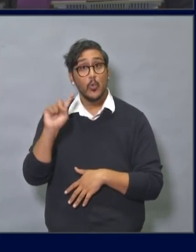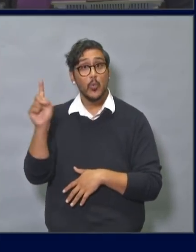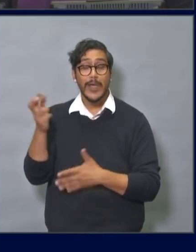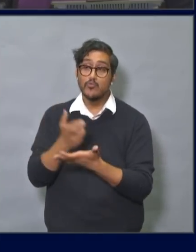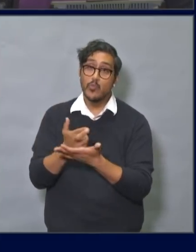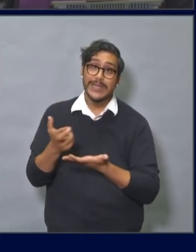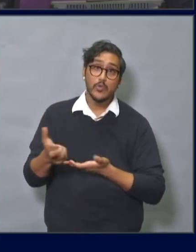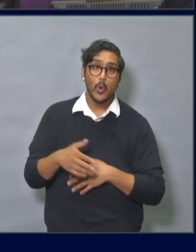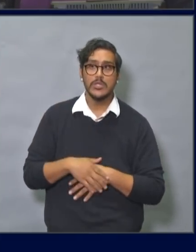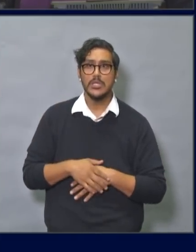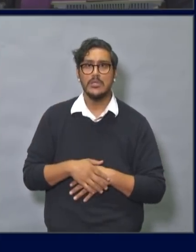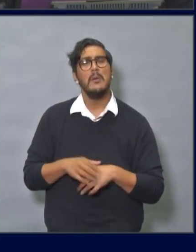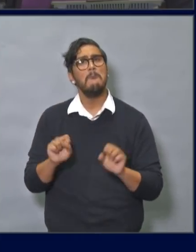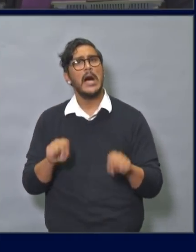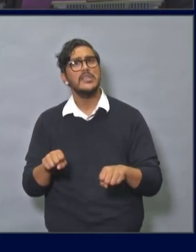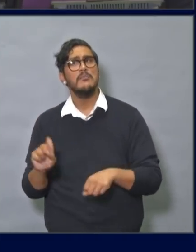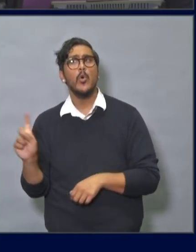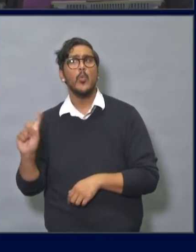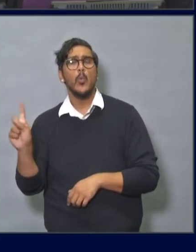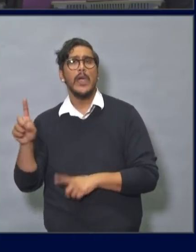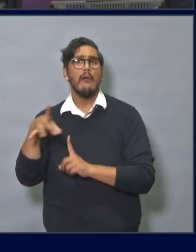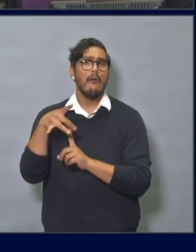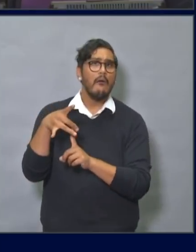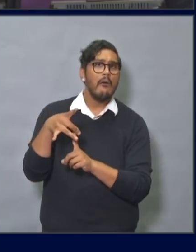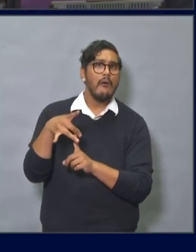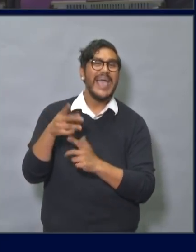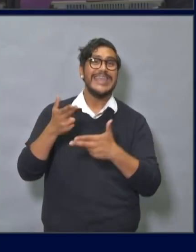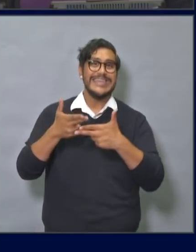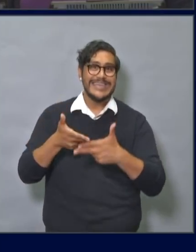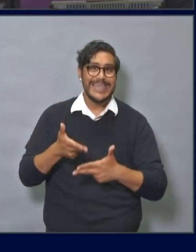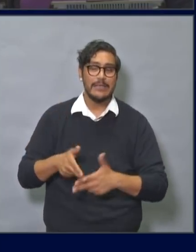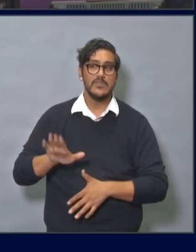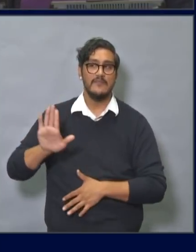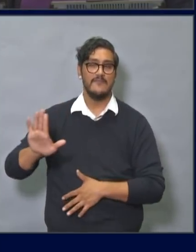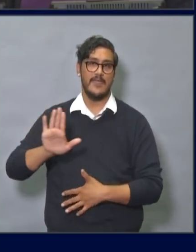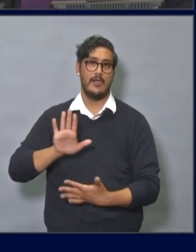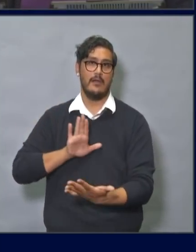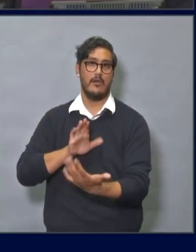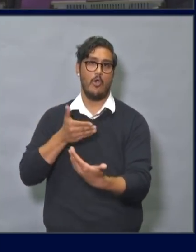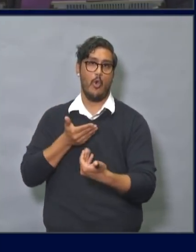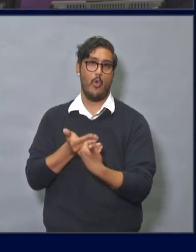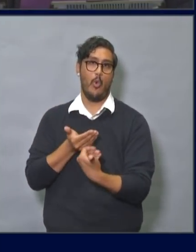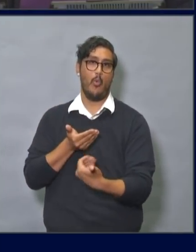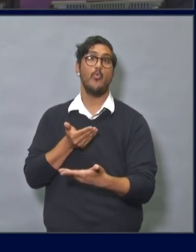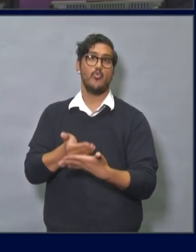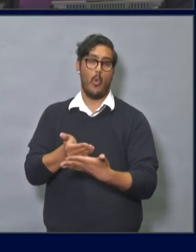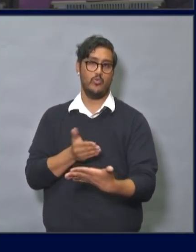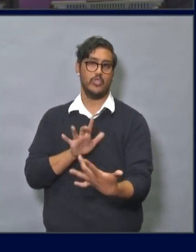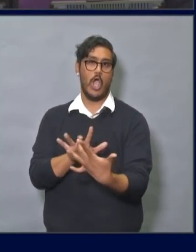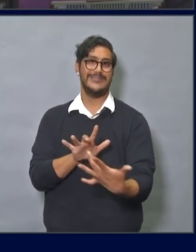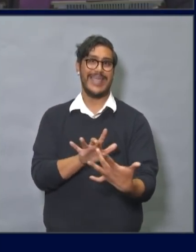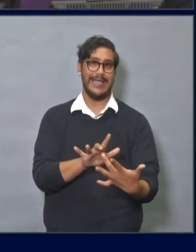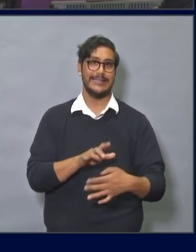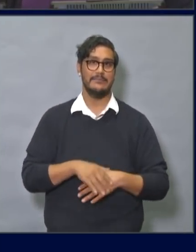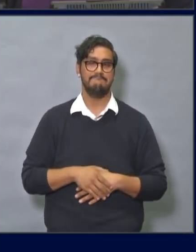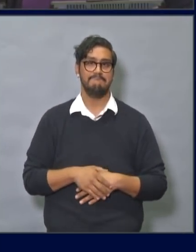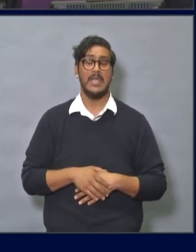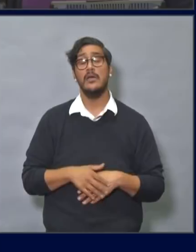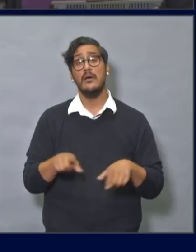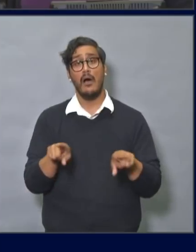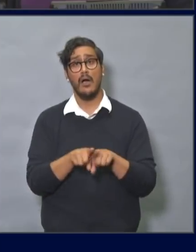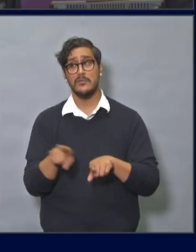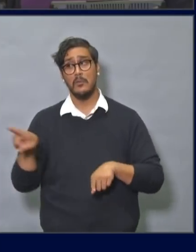posibles exposiciones y los nombres de los contactos cercanos. El especialista también responde a preguntas y